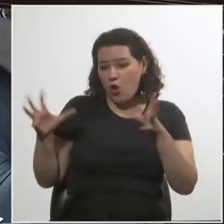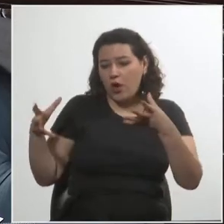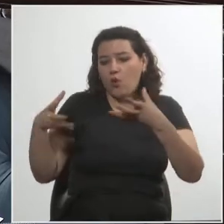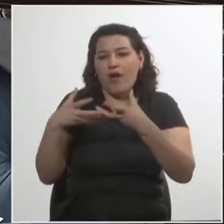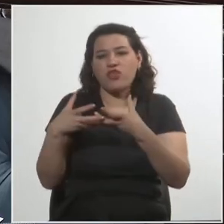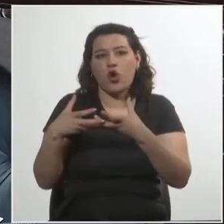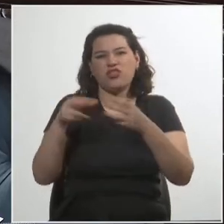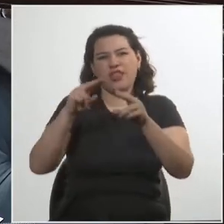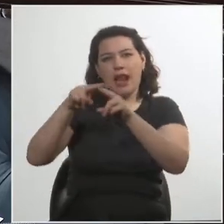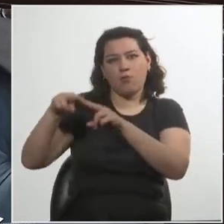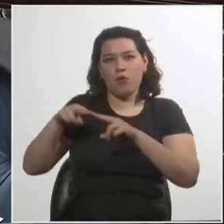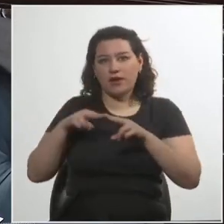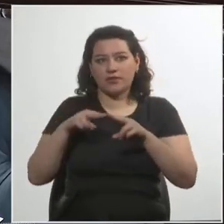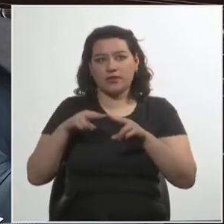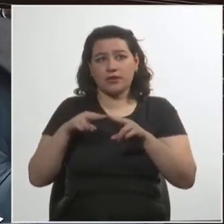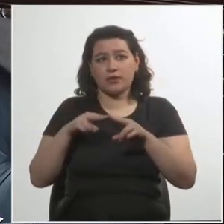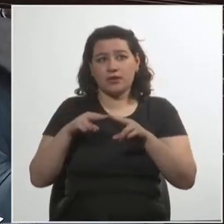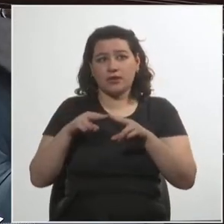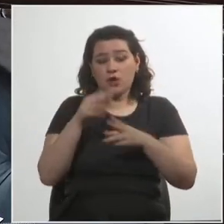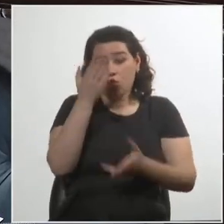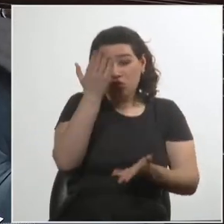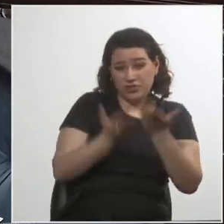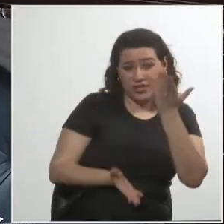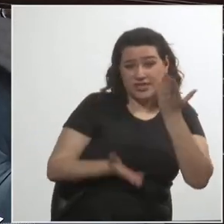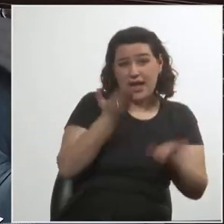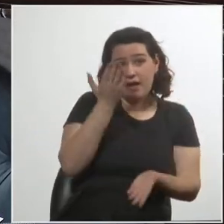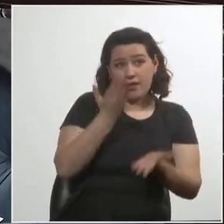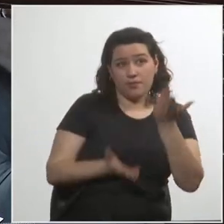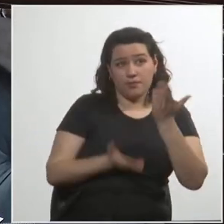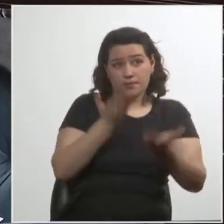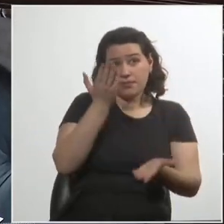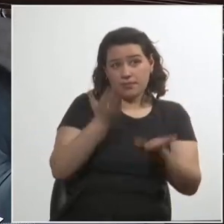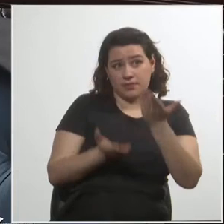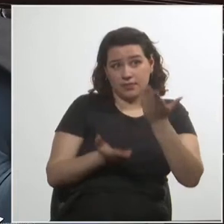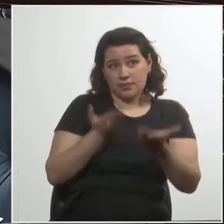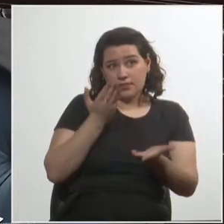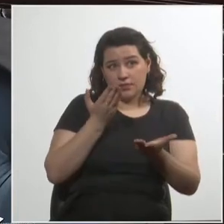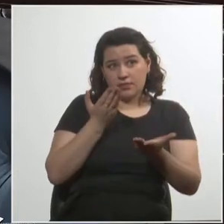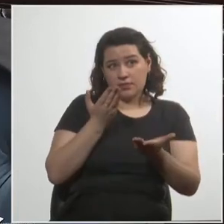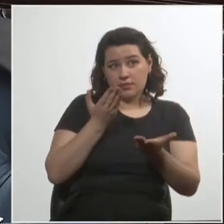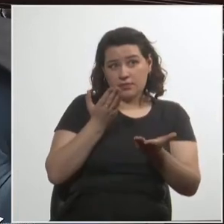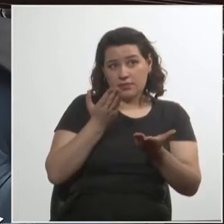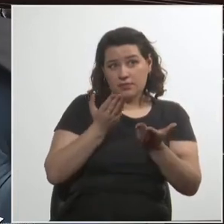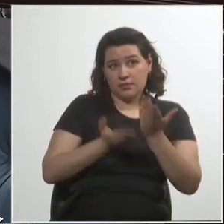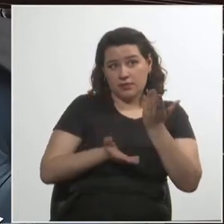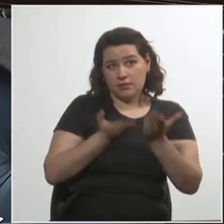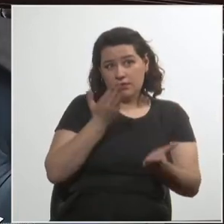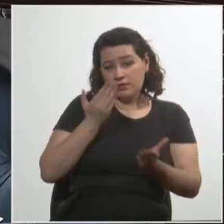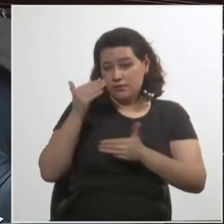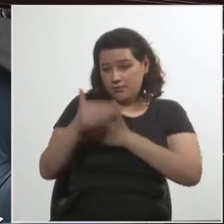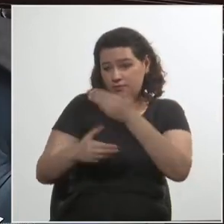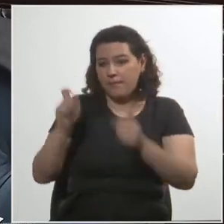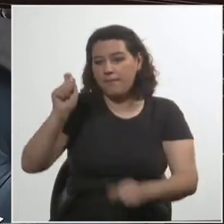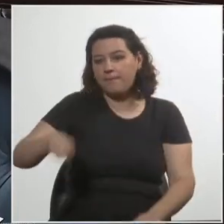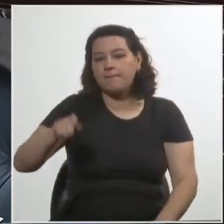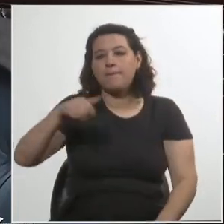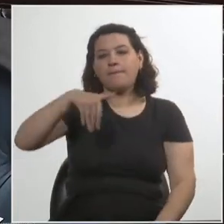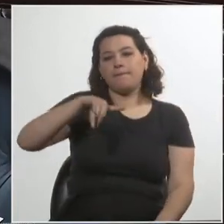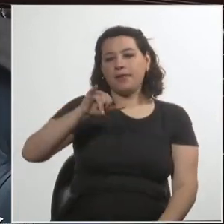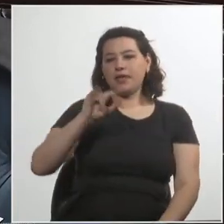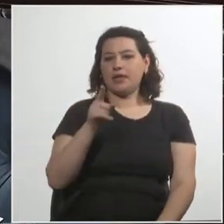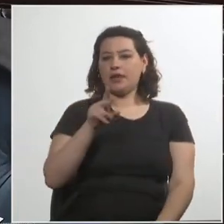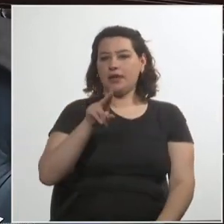de la muerte que la justicia por la cual la justicia procesó a Miguel Sofía por ejemplo